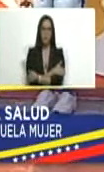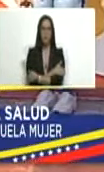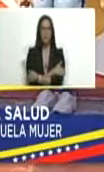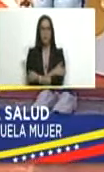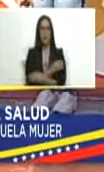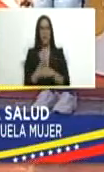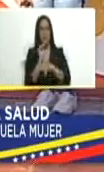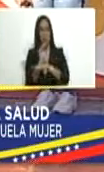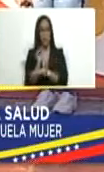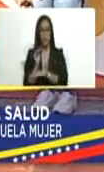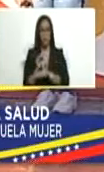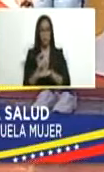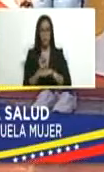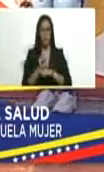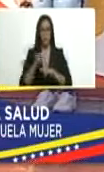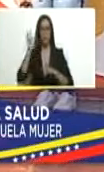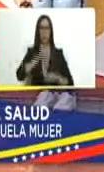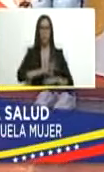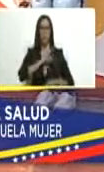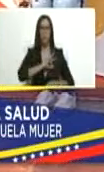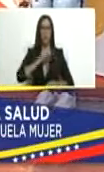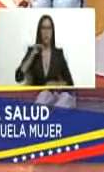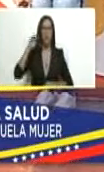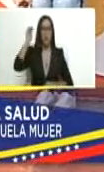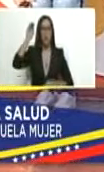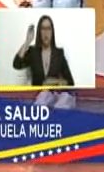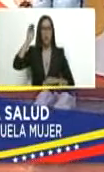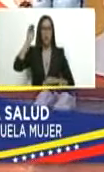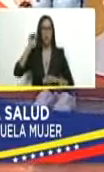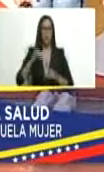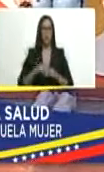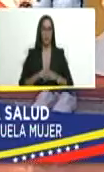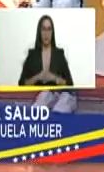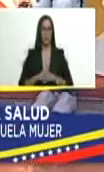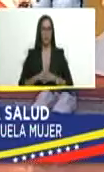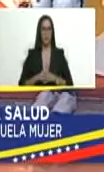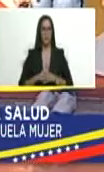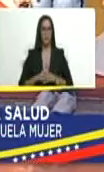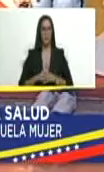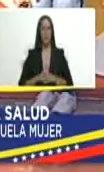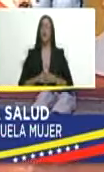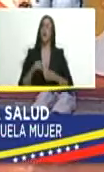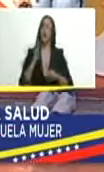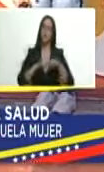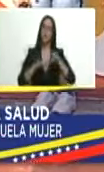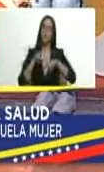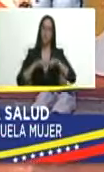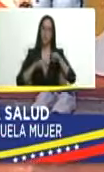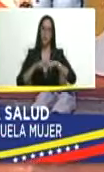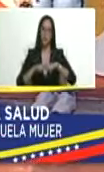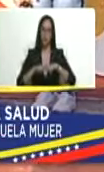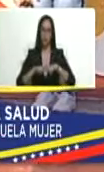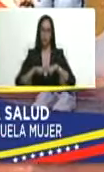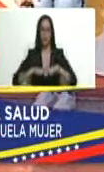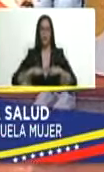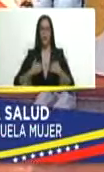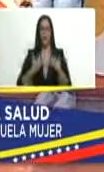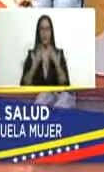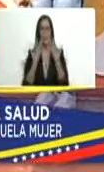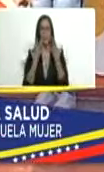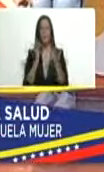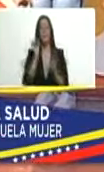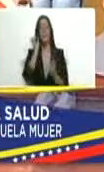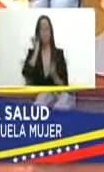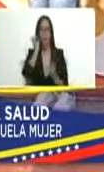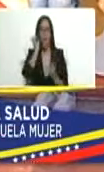la sociedad del futuro, la sociedad socialista, la sociedad humanista, construirla con aroma de mujer,